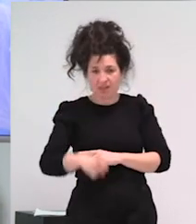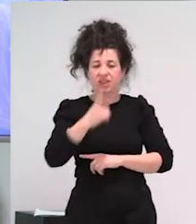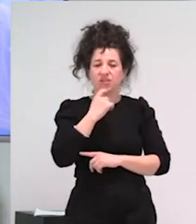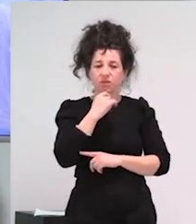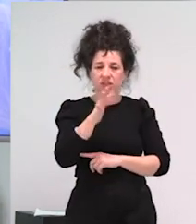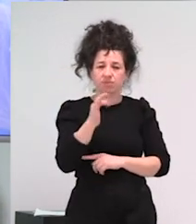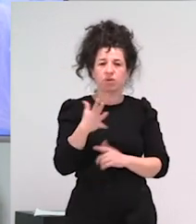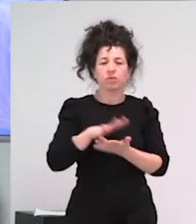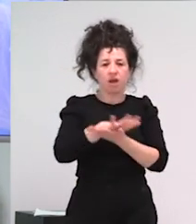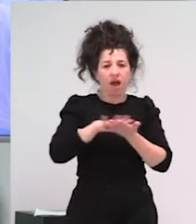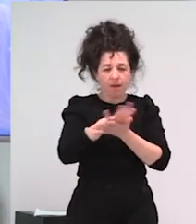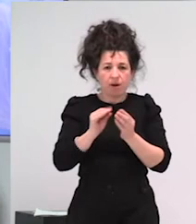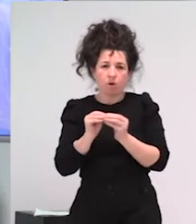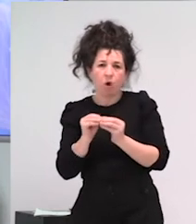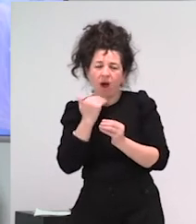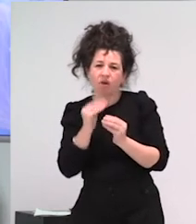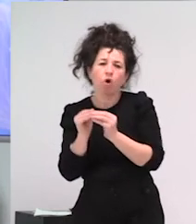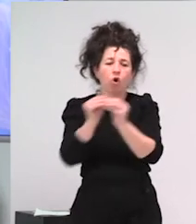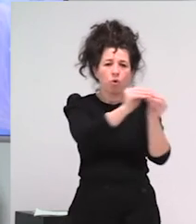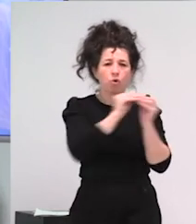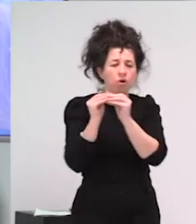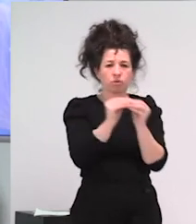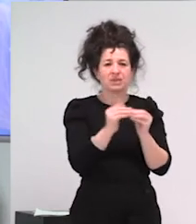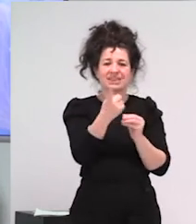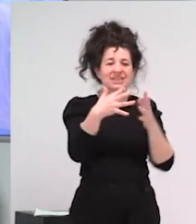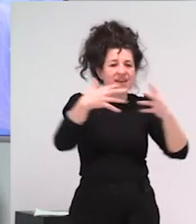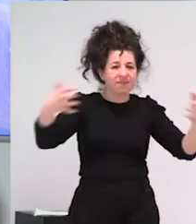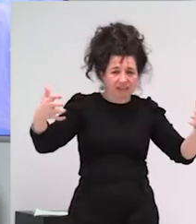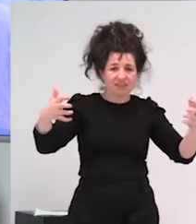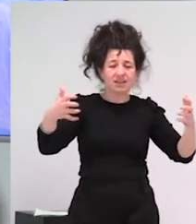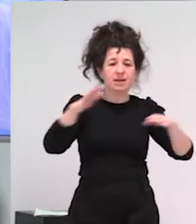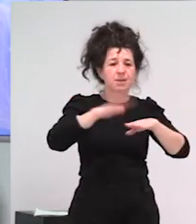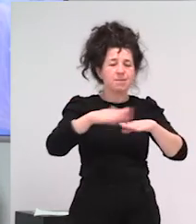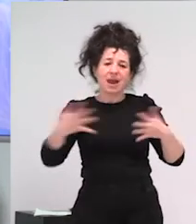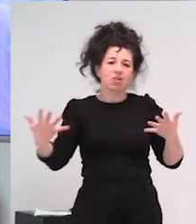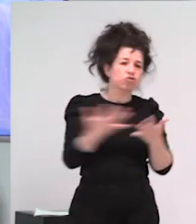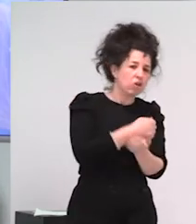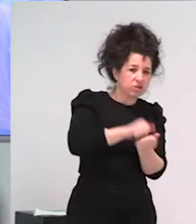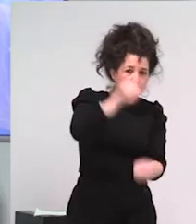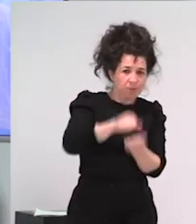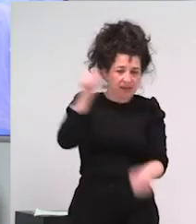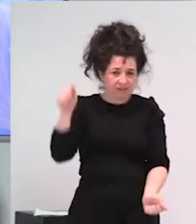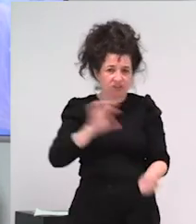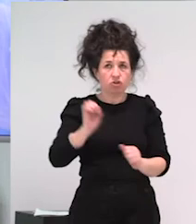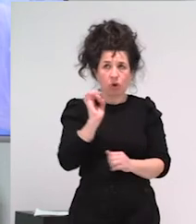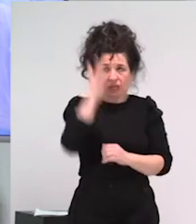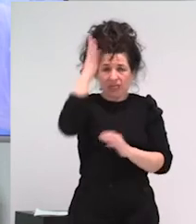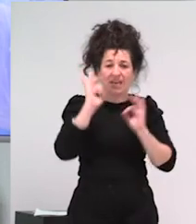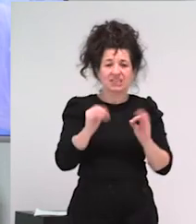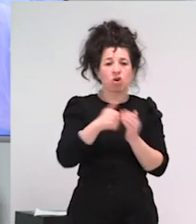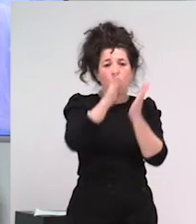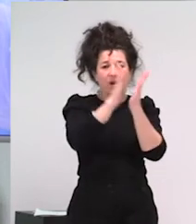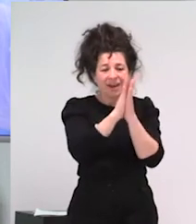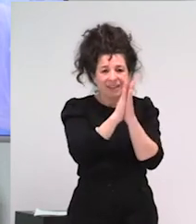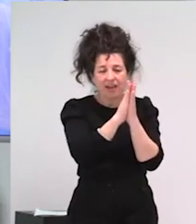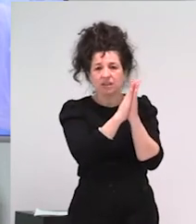tener un marco de acción unitario, aunque sea decir, esta frase va a aparecer en todos los manifiestos, esta idea o el cartel será similar,